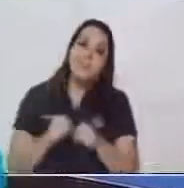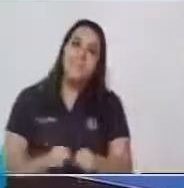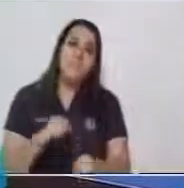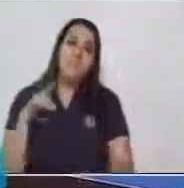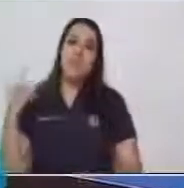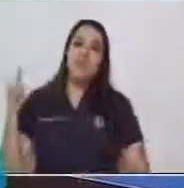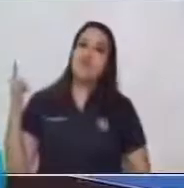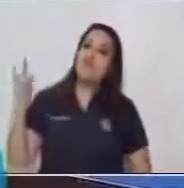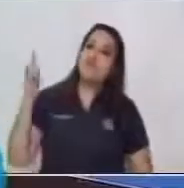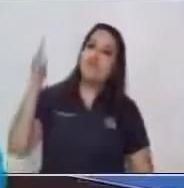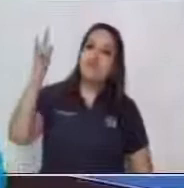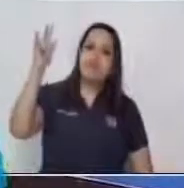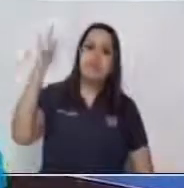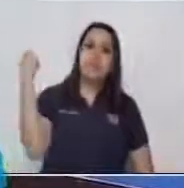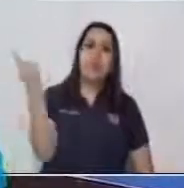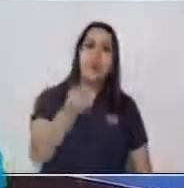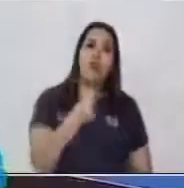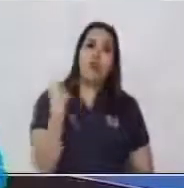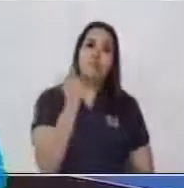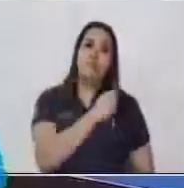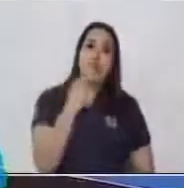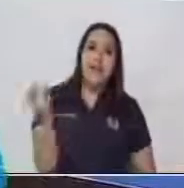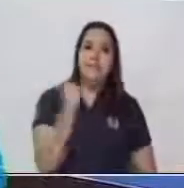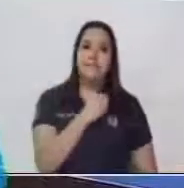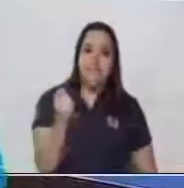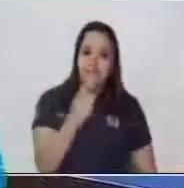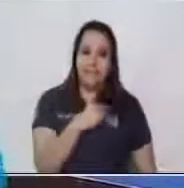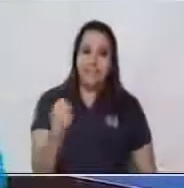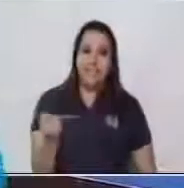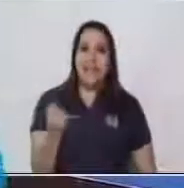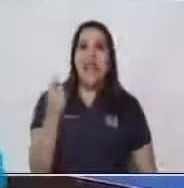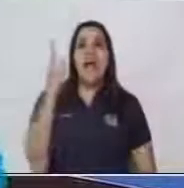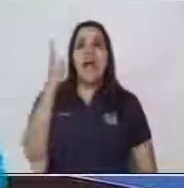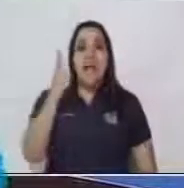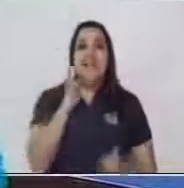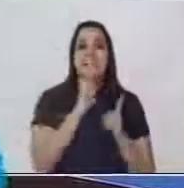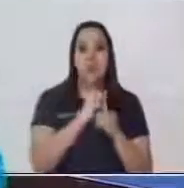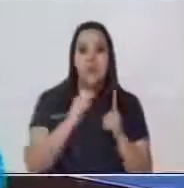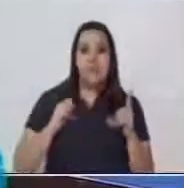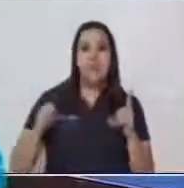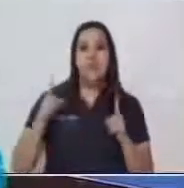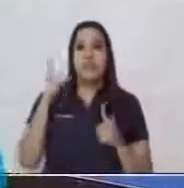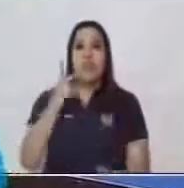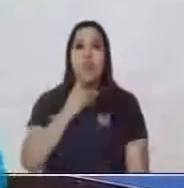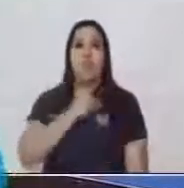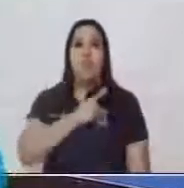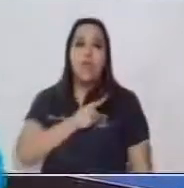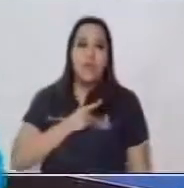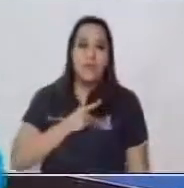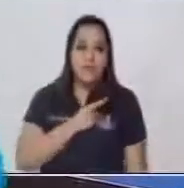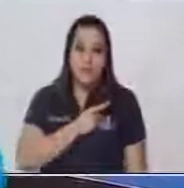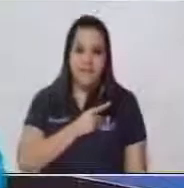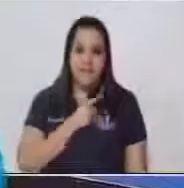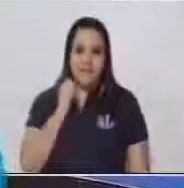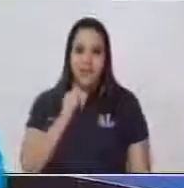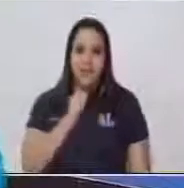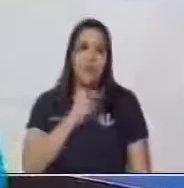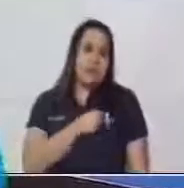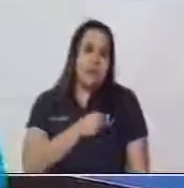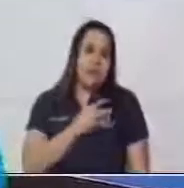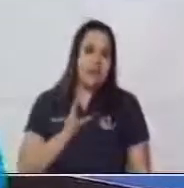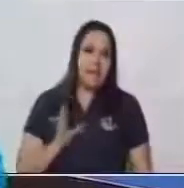todos los meses. Esta es una oración que está expresada de forma desiderativa porque lo que expresa es un